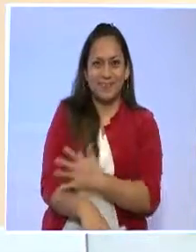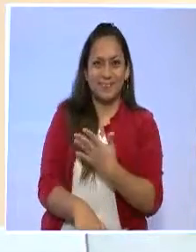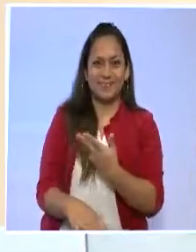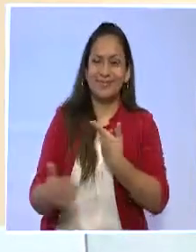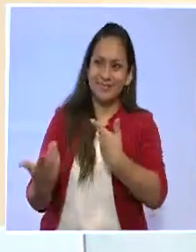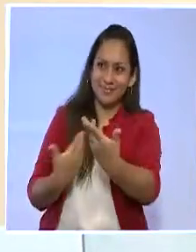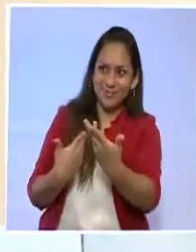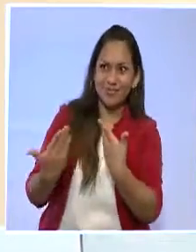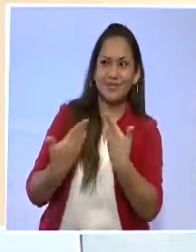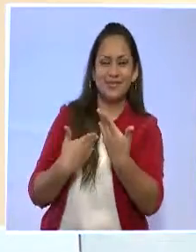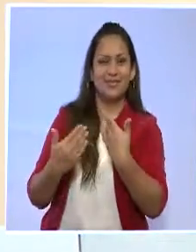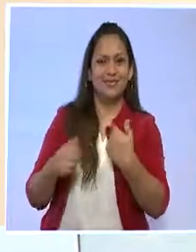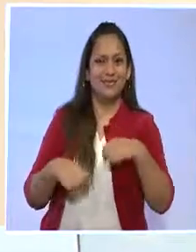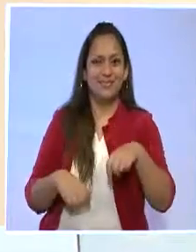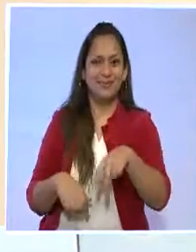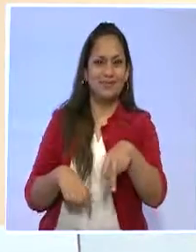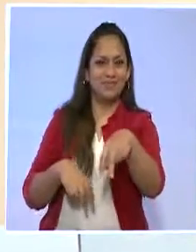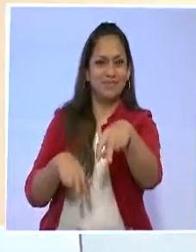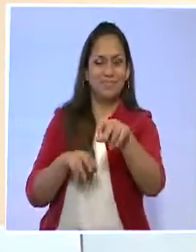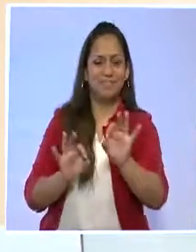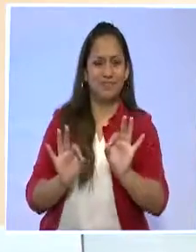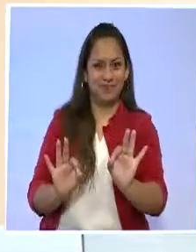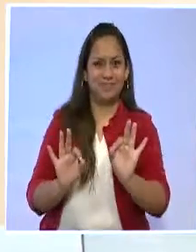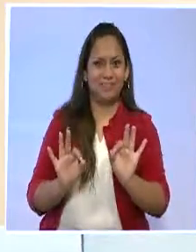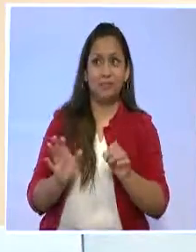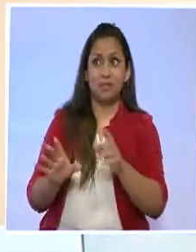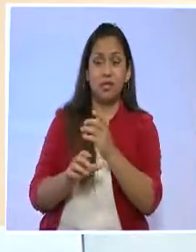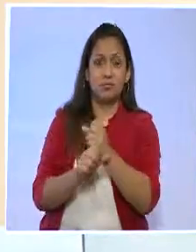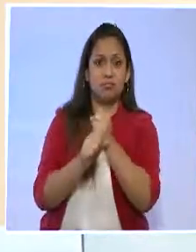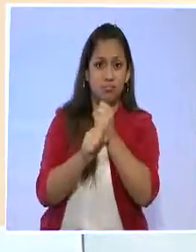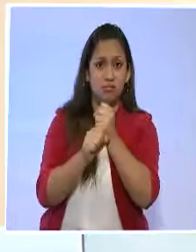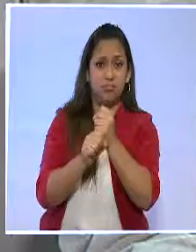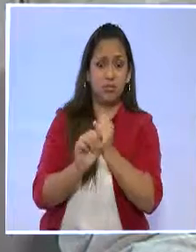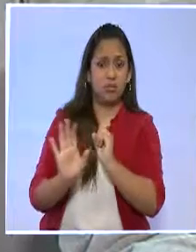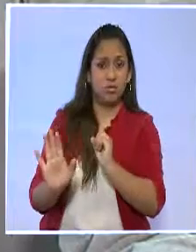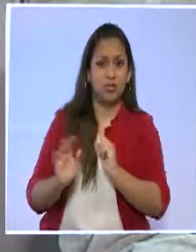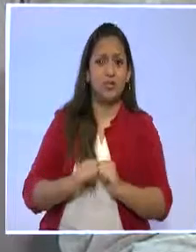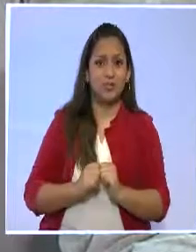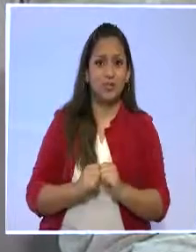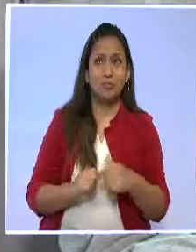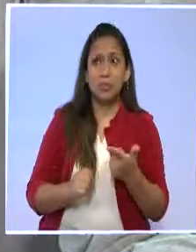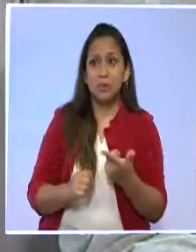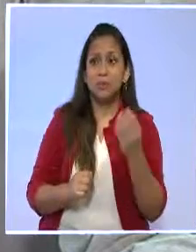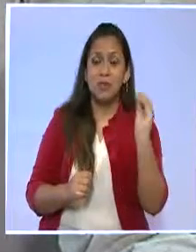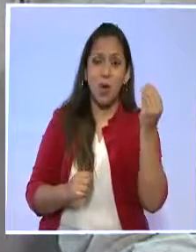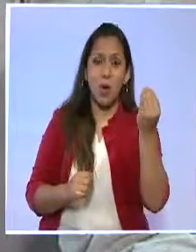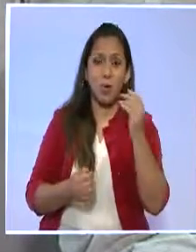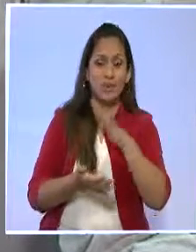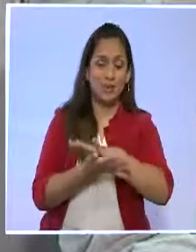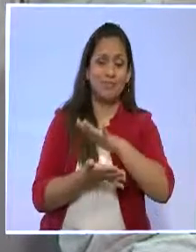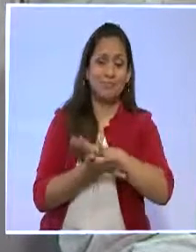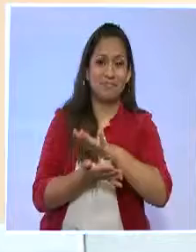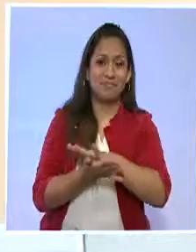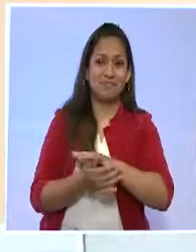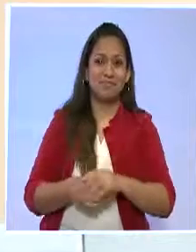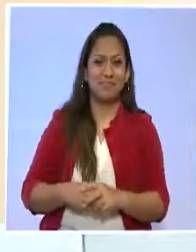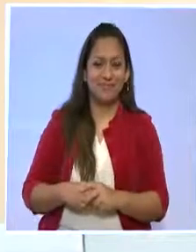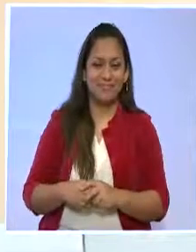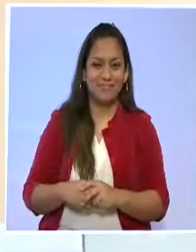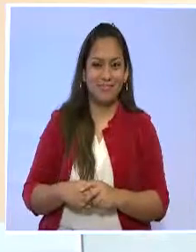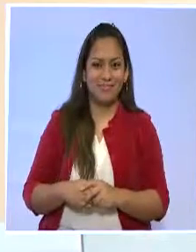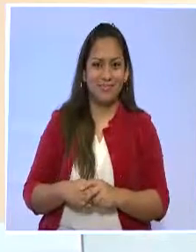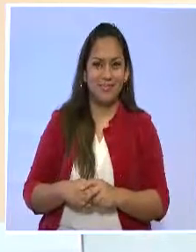del arroz como rusia que son que tienen unos indicadores de seguridad bastante altos así que los chicos estaban muy contentos allí y